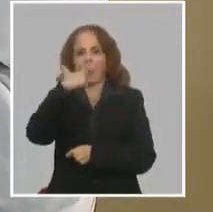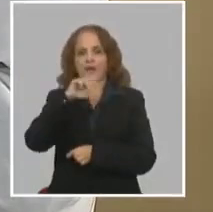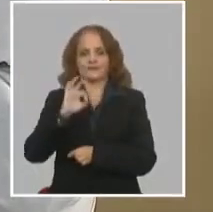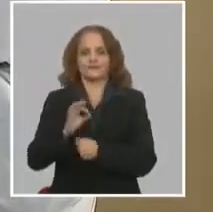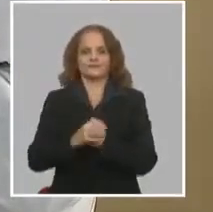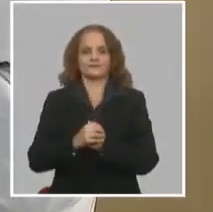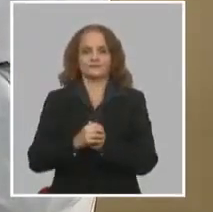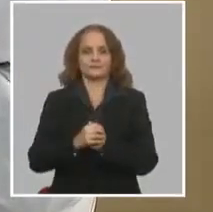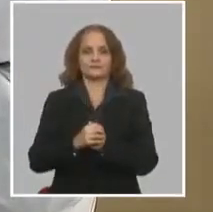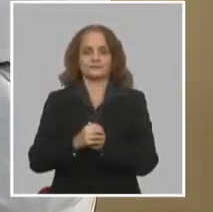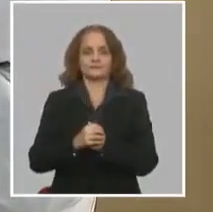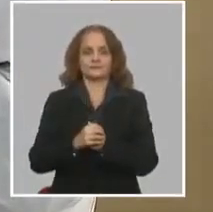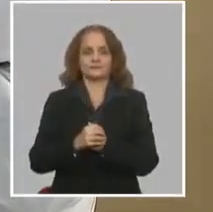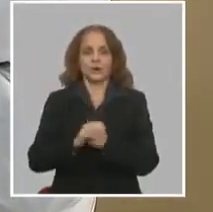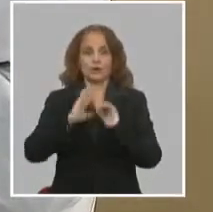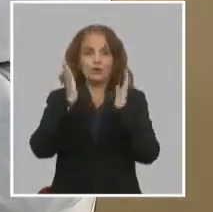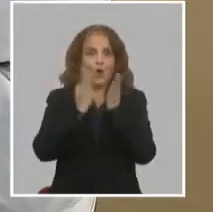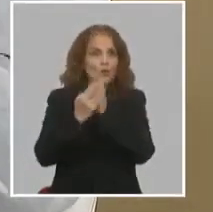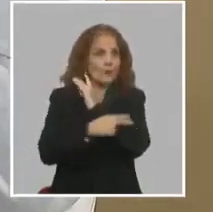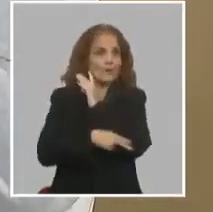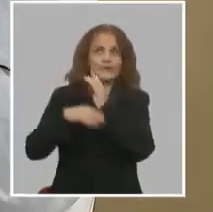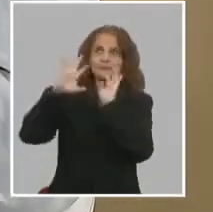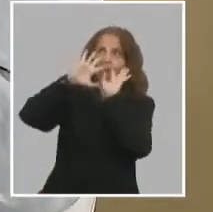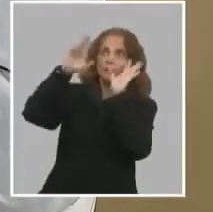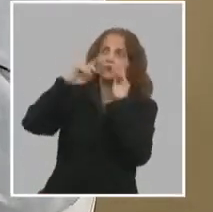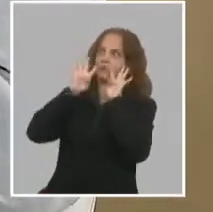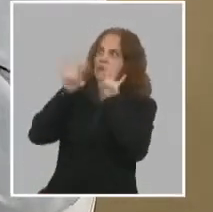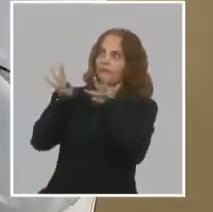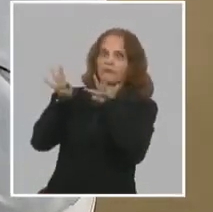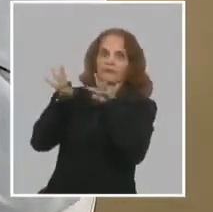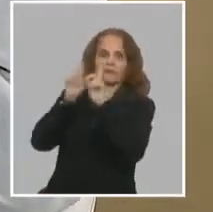miró sorprendido, con ojos